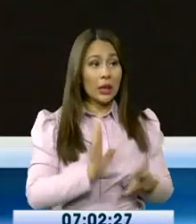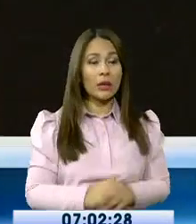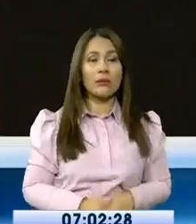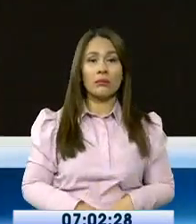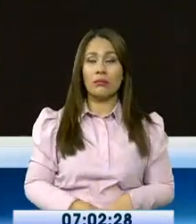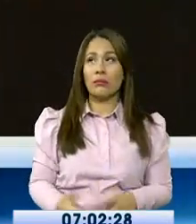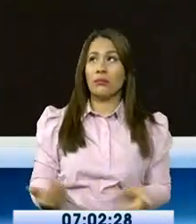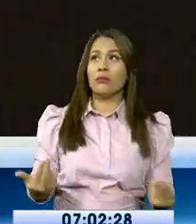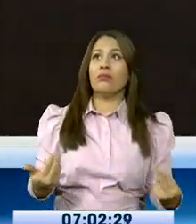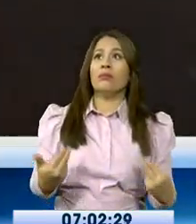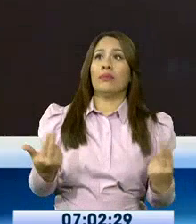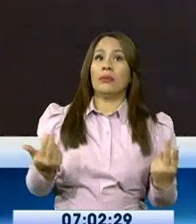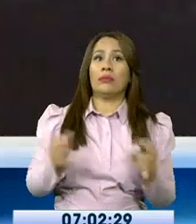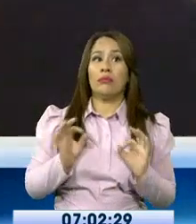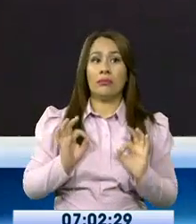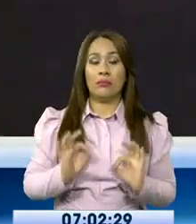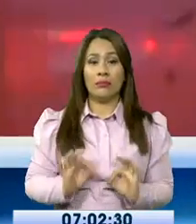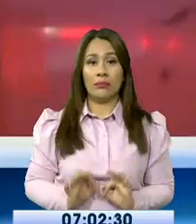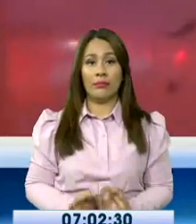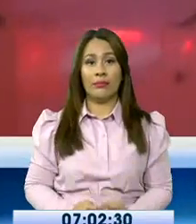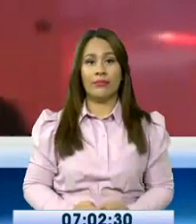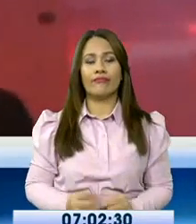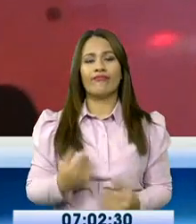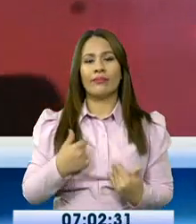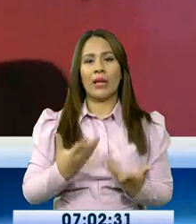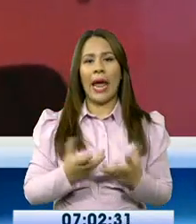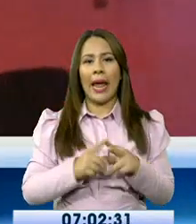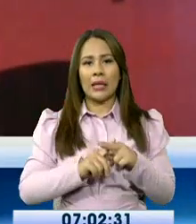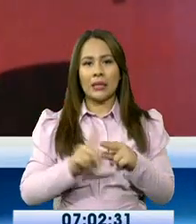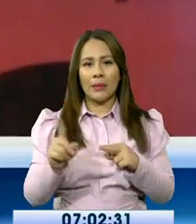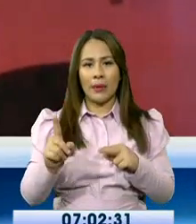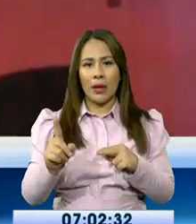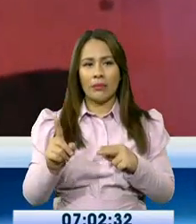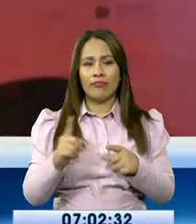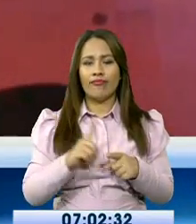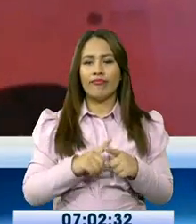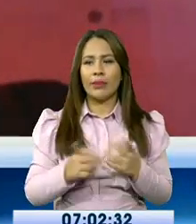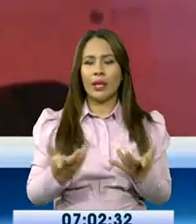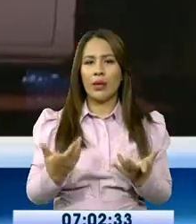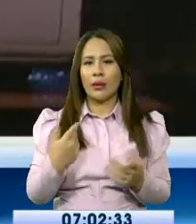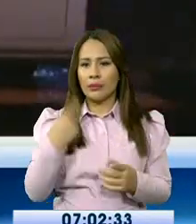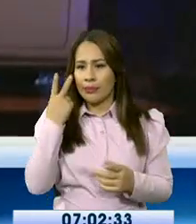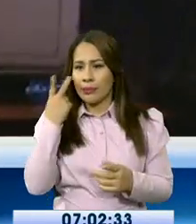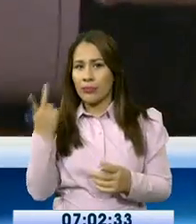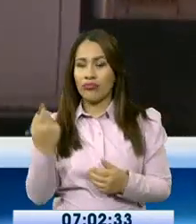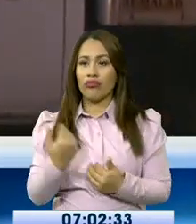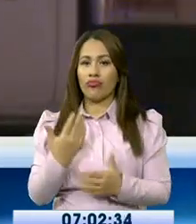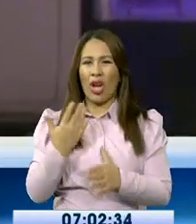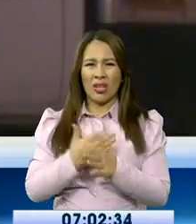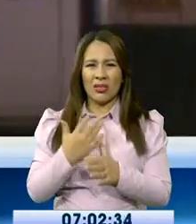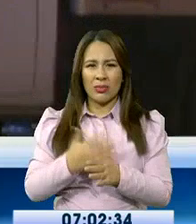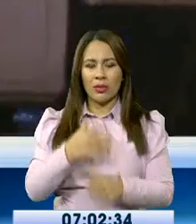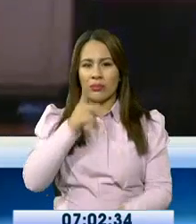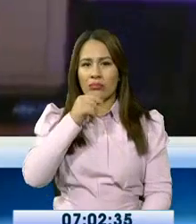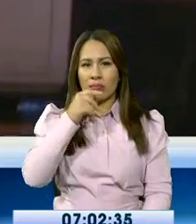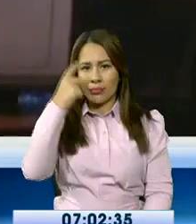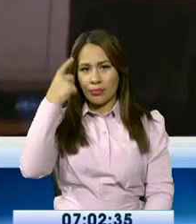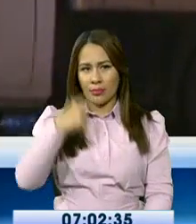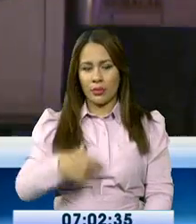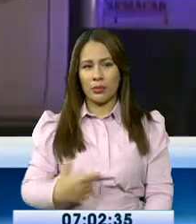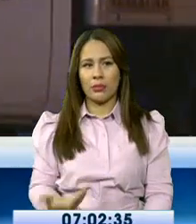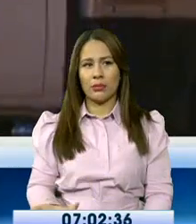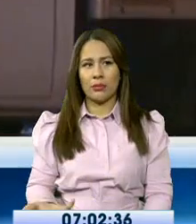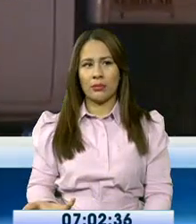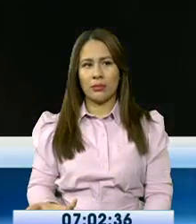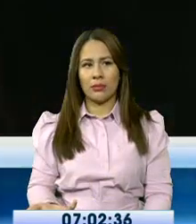fuego. Pretenden escapar las personas que estaban siendo intimidadas, pero el occiso no lo logra porque la puerta